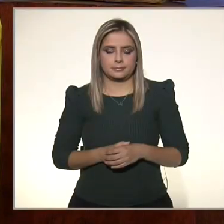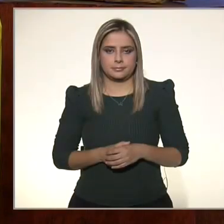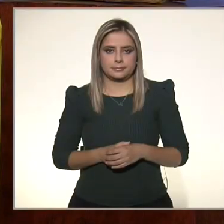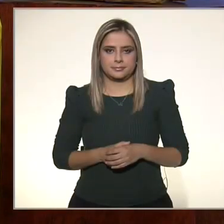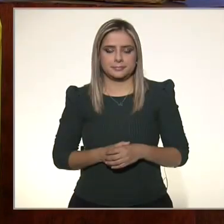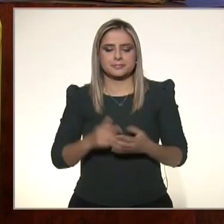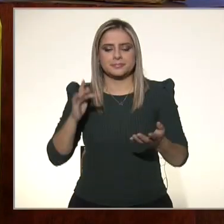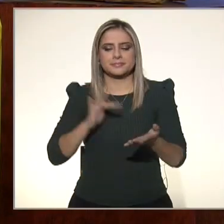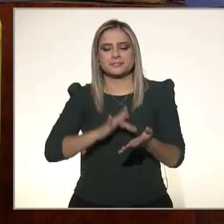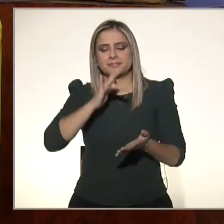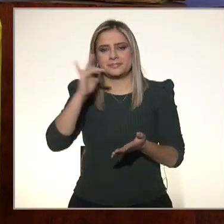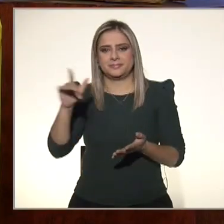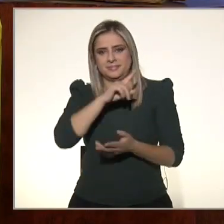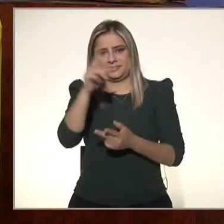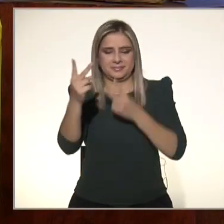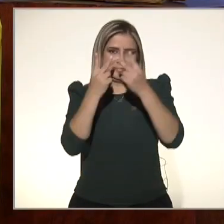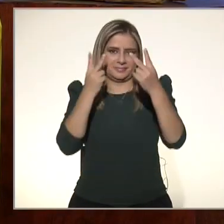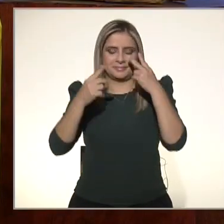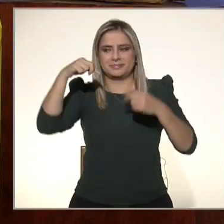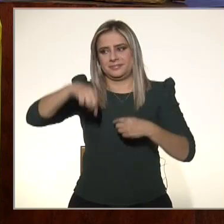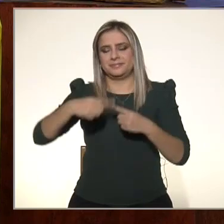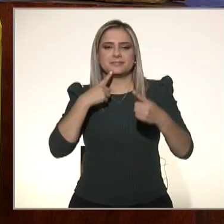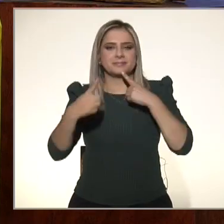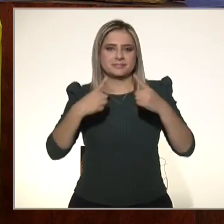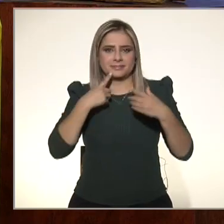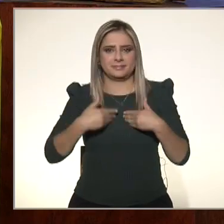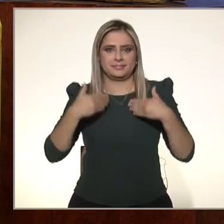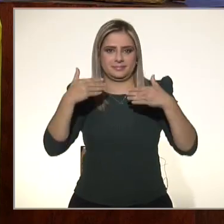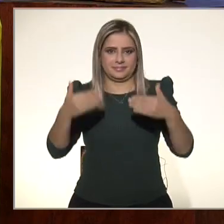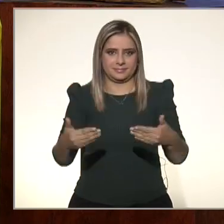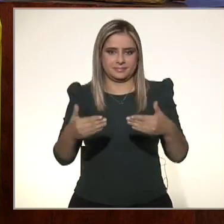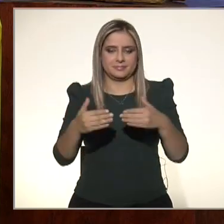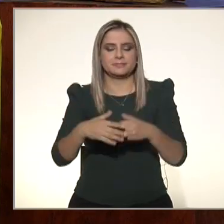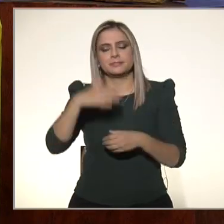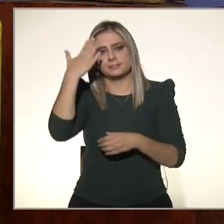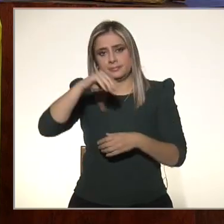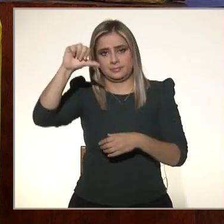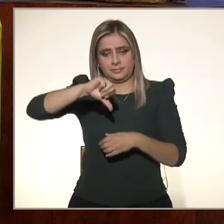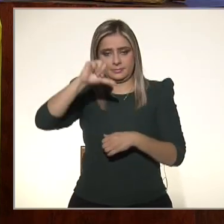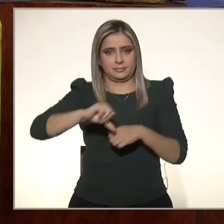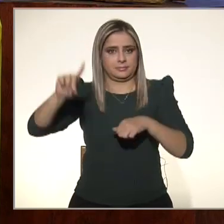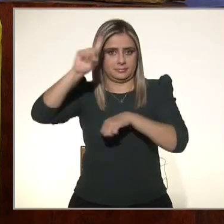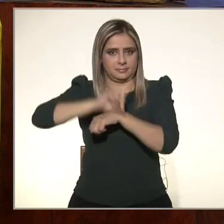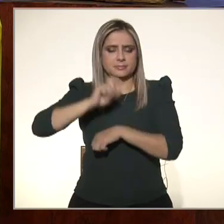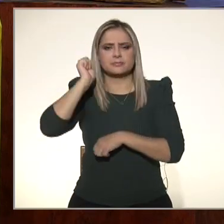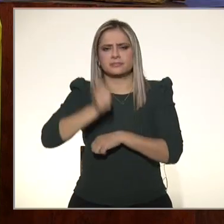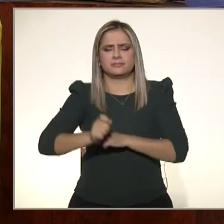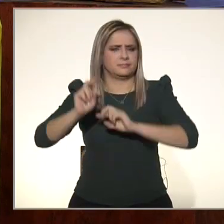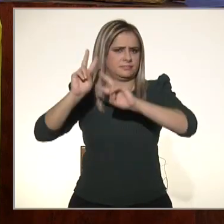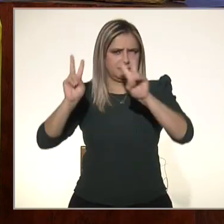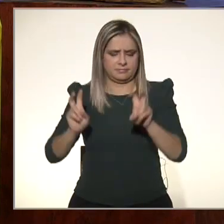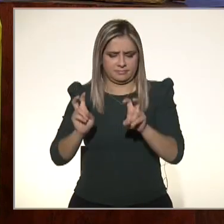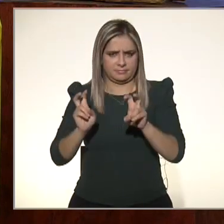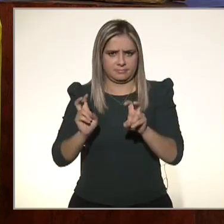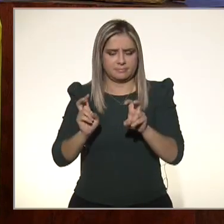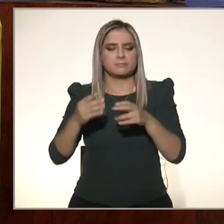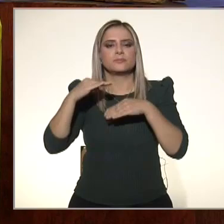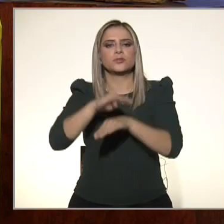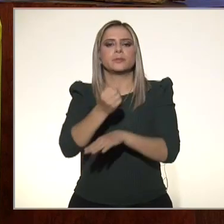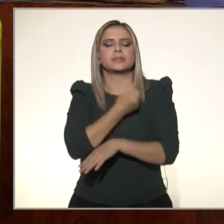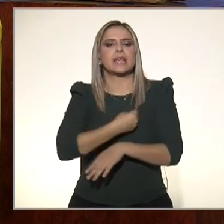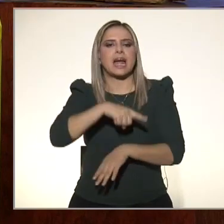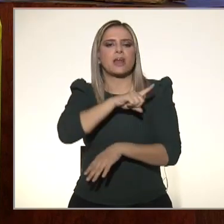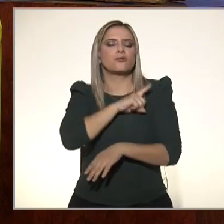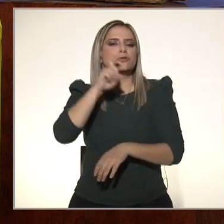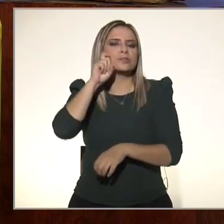Muchas gracias por estarnos acompañando aquí en Diálogos en Confianza. Sabe, el día de hoy estamos hablando y platicando sobre la salud